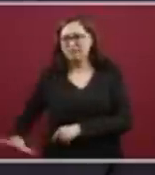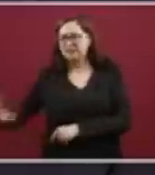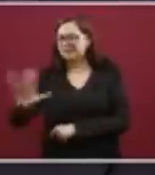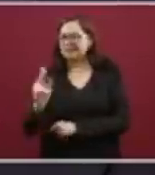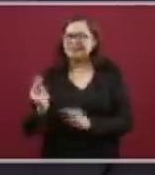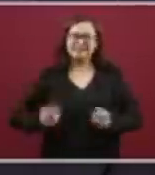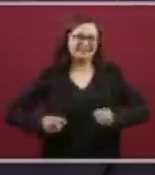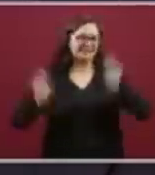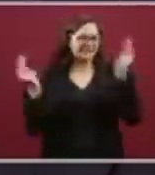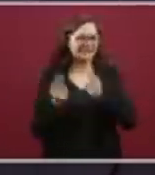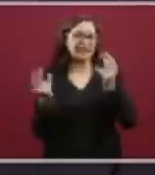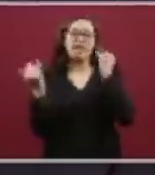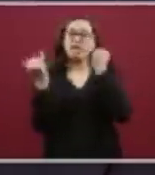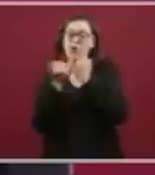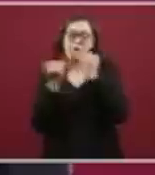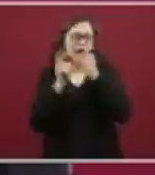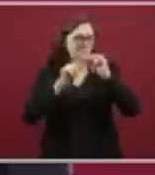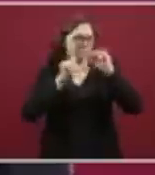hacerlo en todo el país